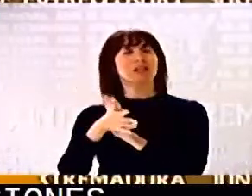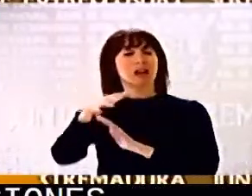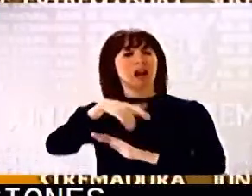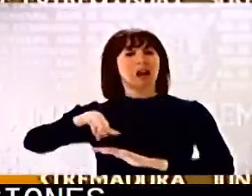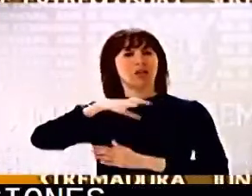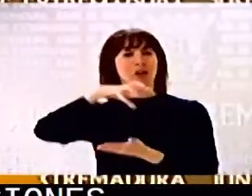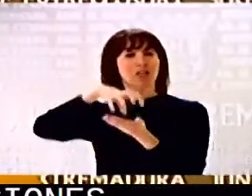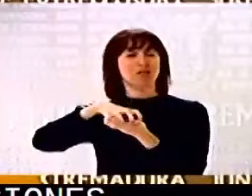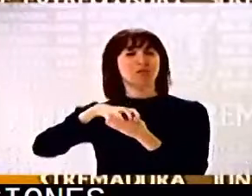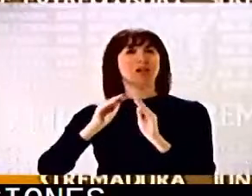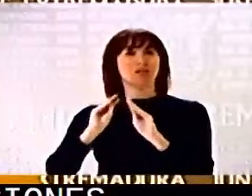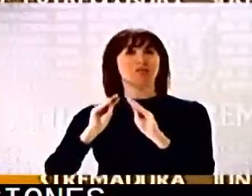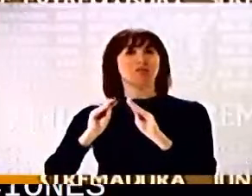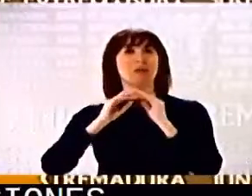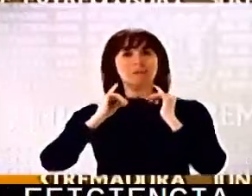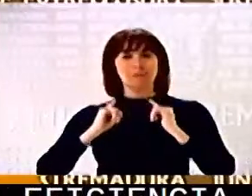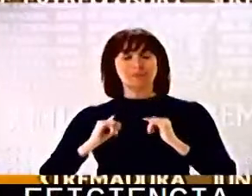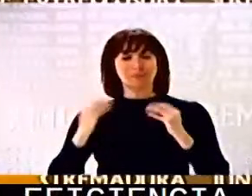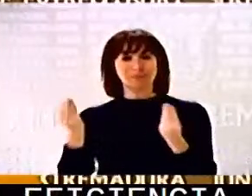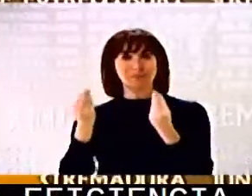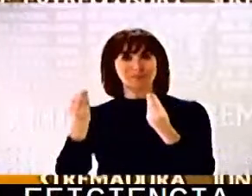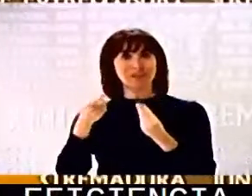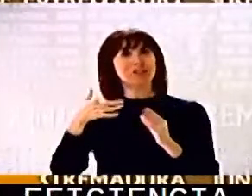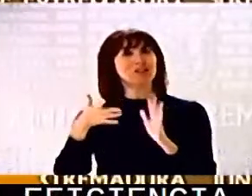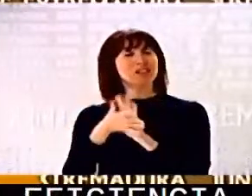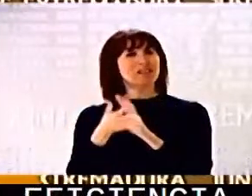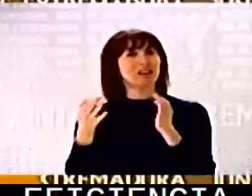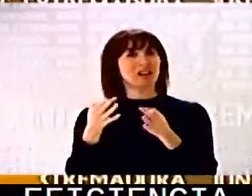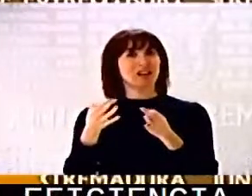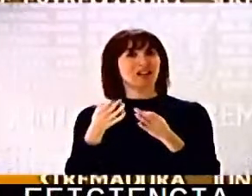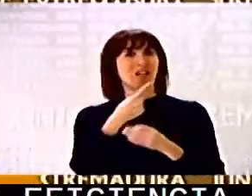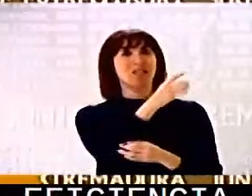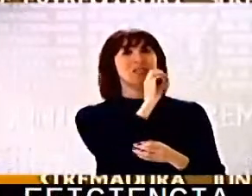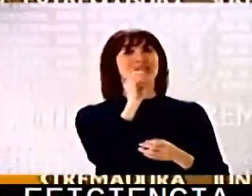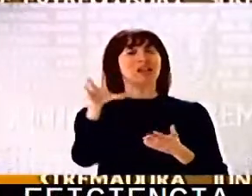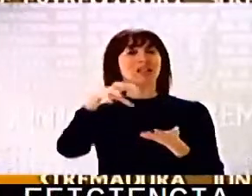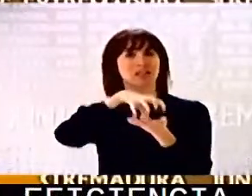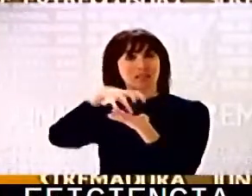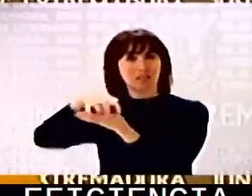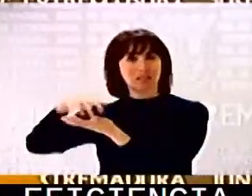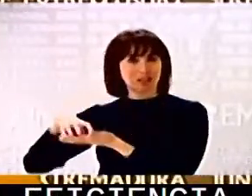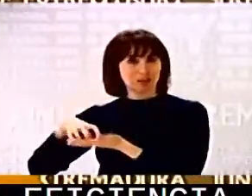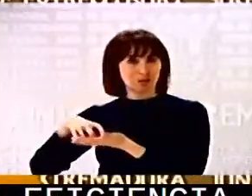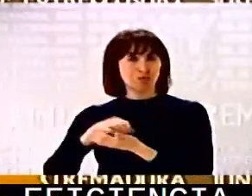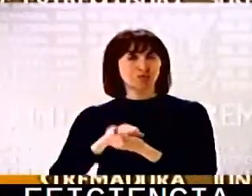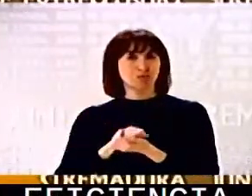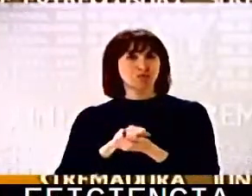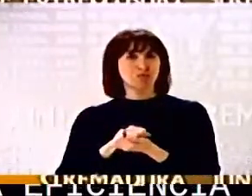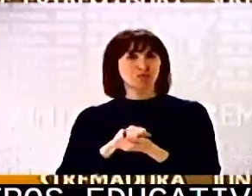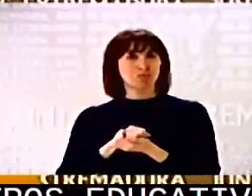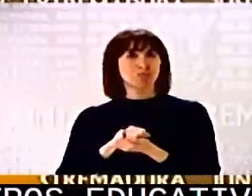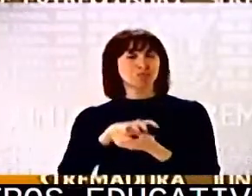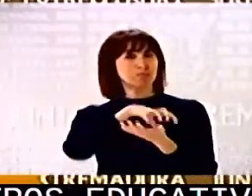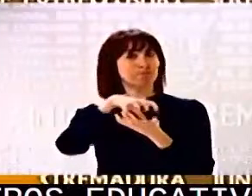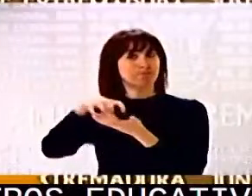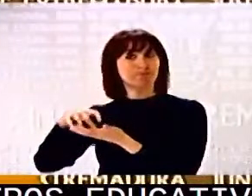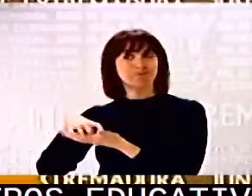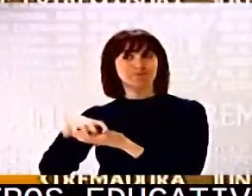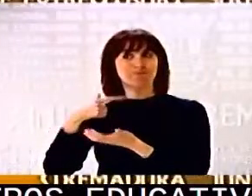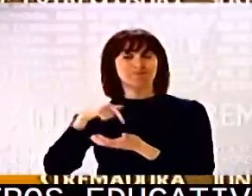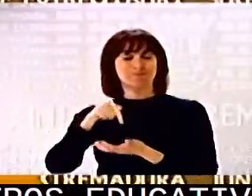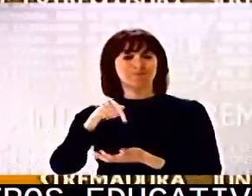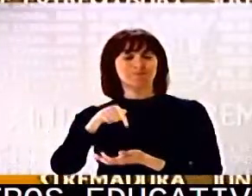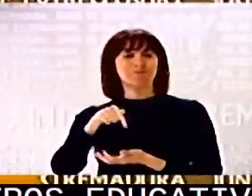la eficiencia energética. Se trata de más de 100 centros educativos los que se van a ver favorecidos por